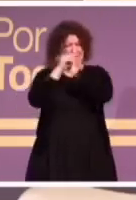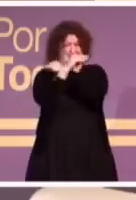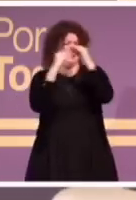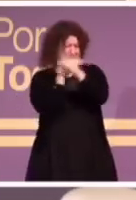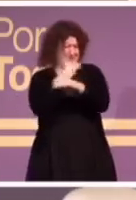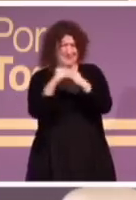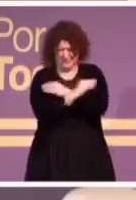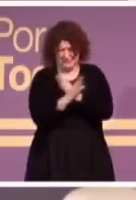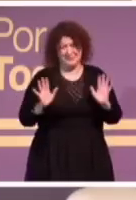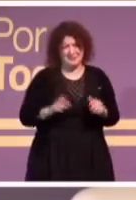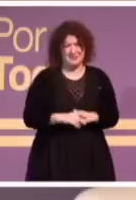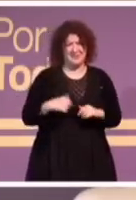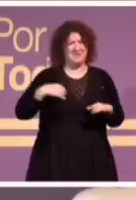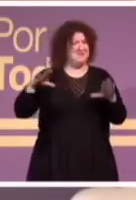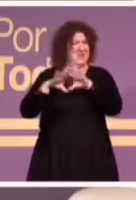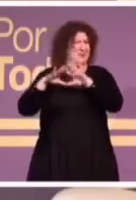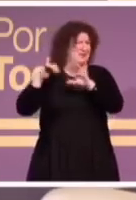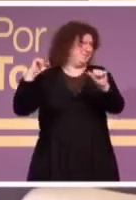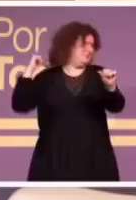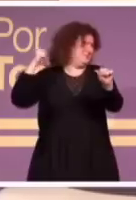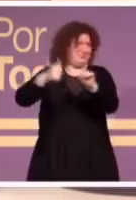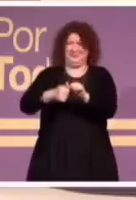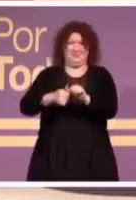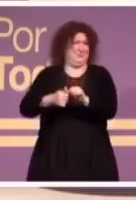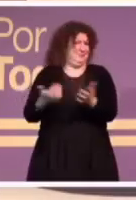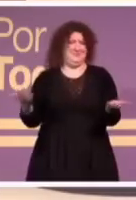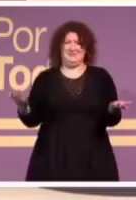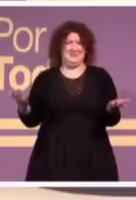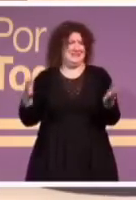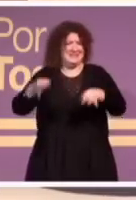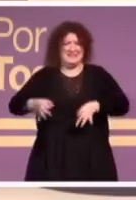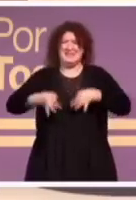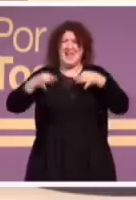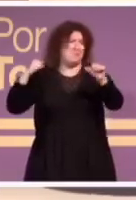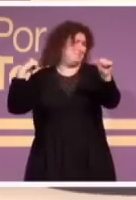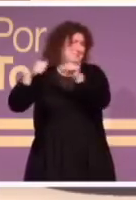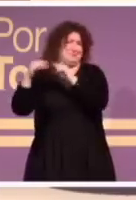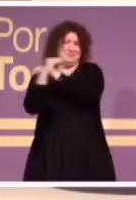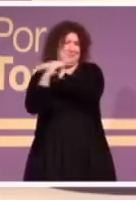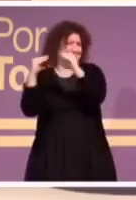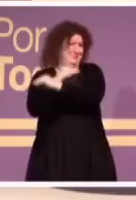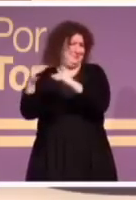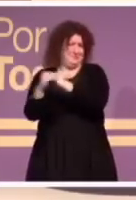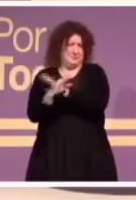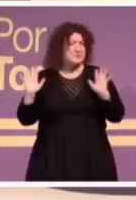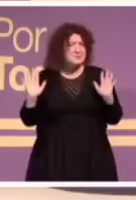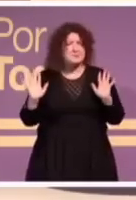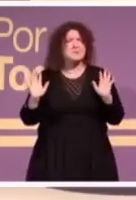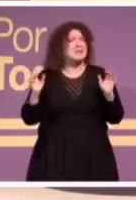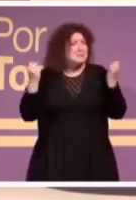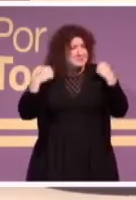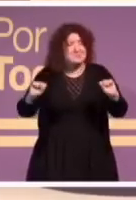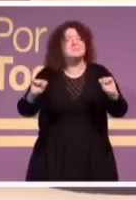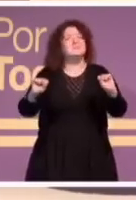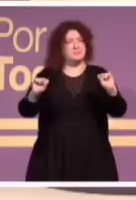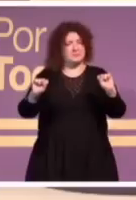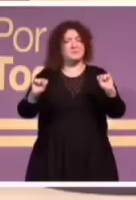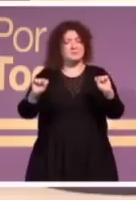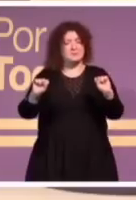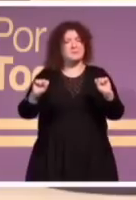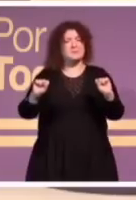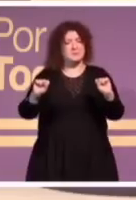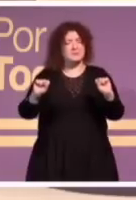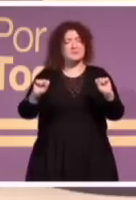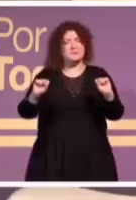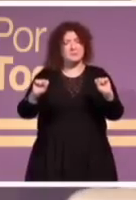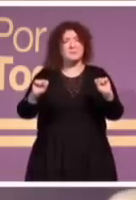incluso. Las feministas llevan discrepando toda la vida. Pero a pesar de esas discrepancias,